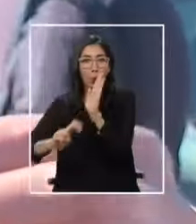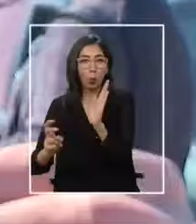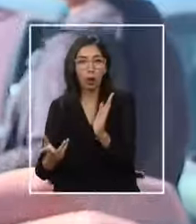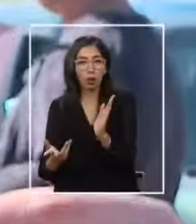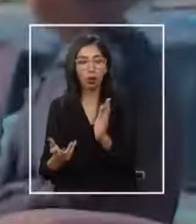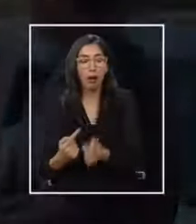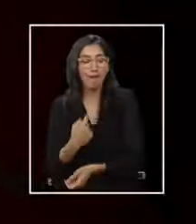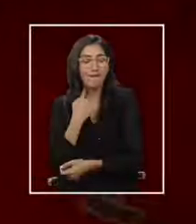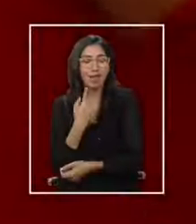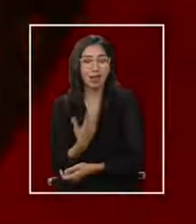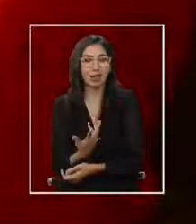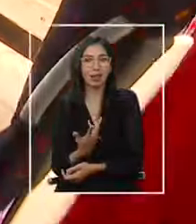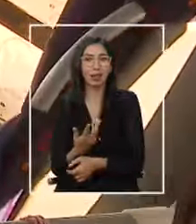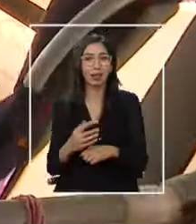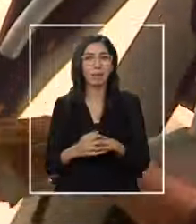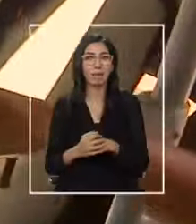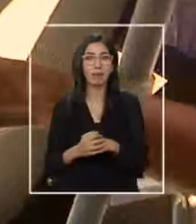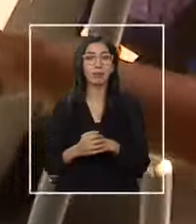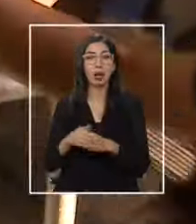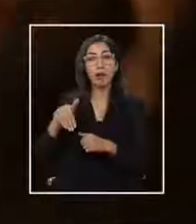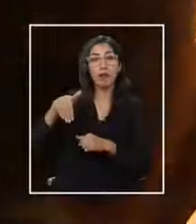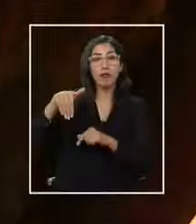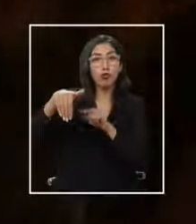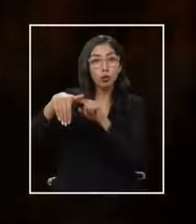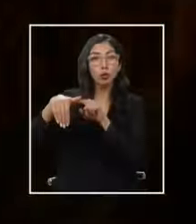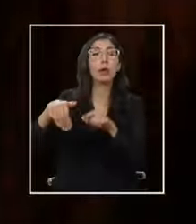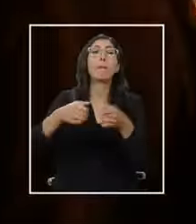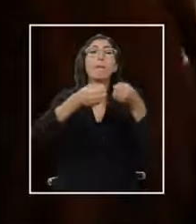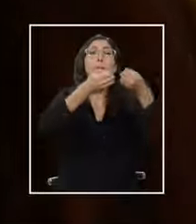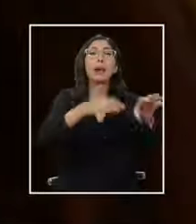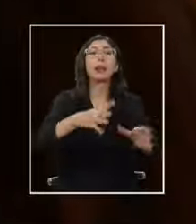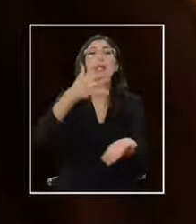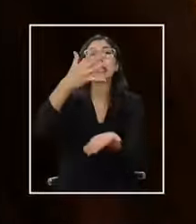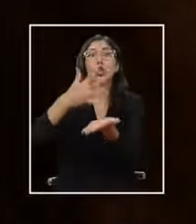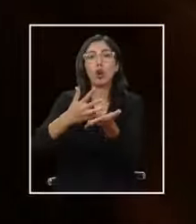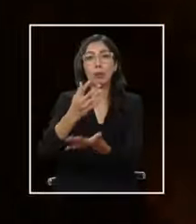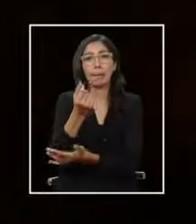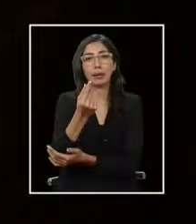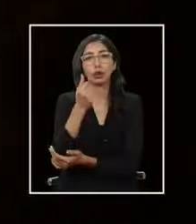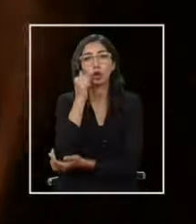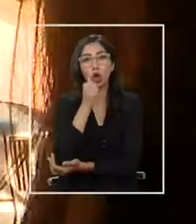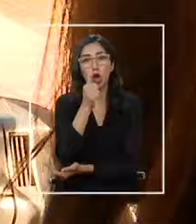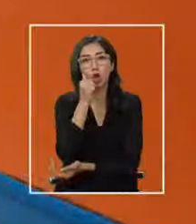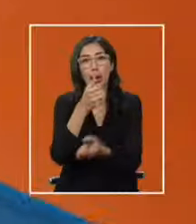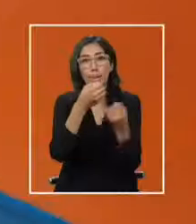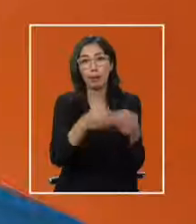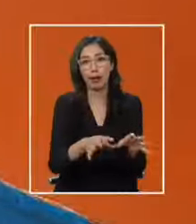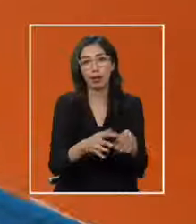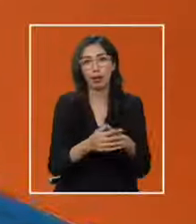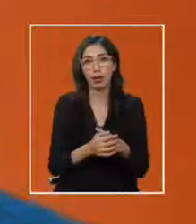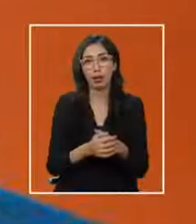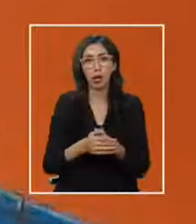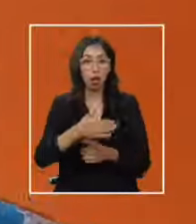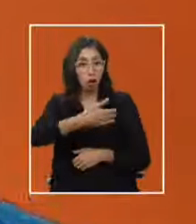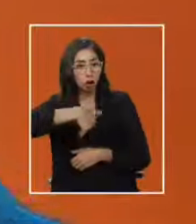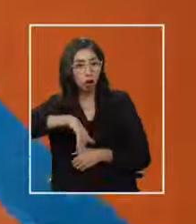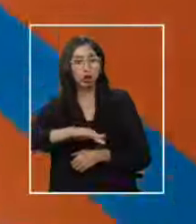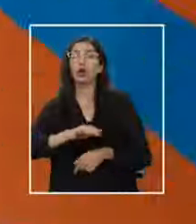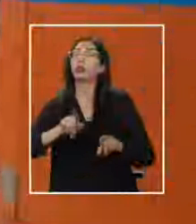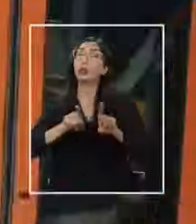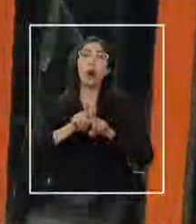igual lo afecta a todos. Pues. Por cada bus estiman se pierden 5.000 pesos diarios. Se hizo la denuncia, nosotros vamos a